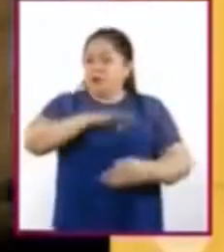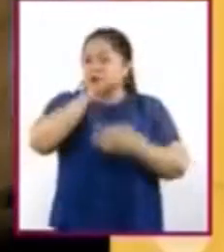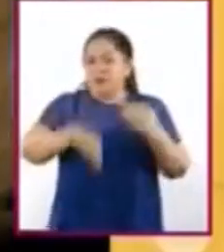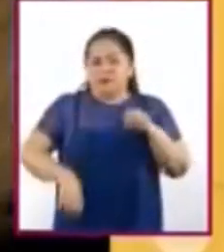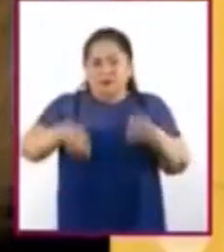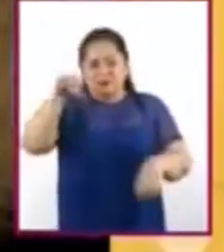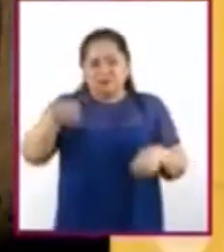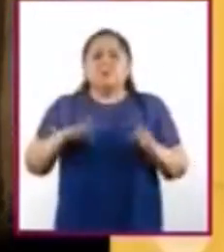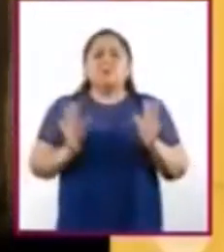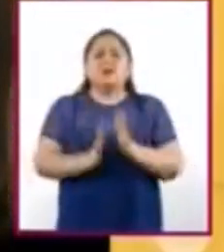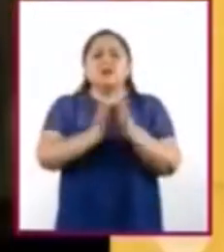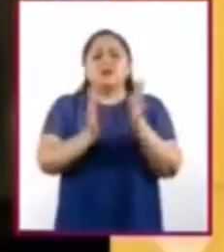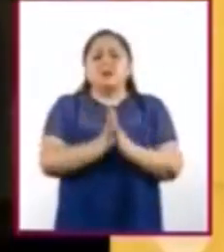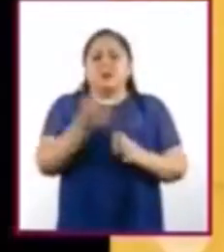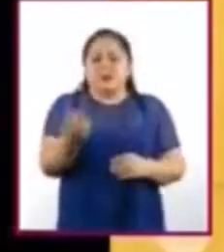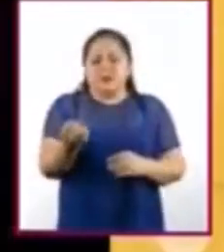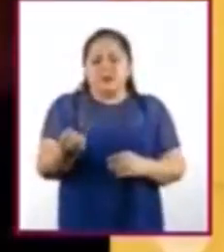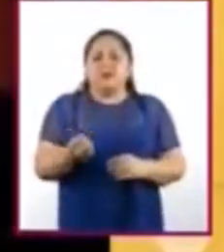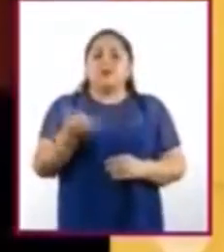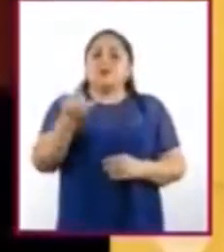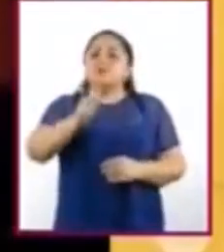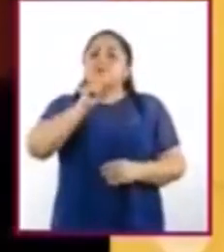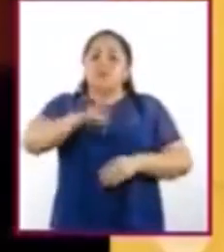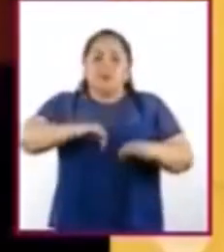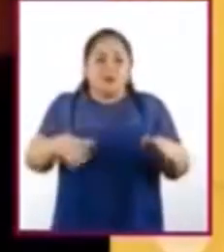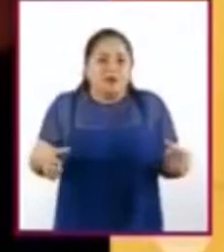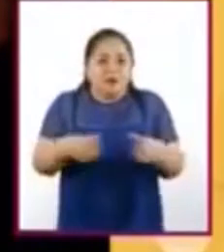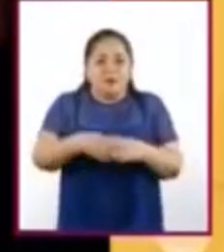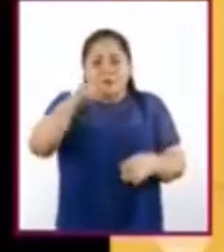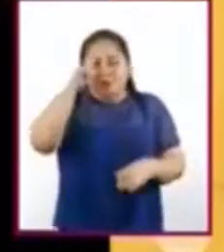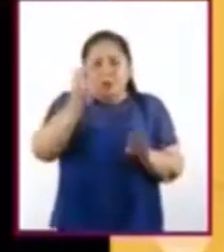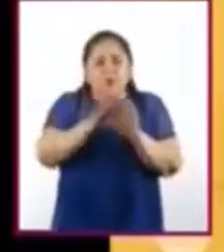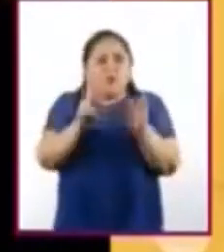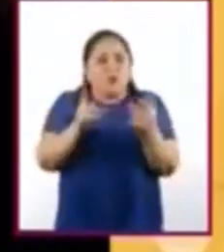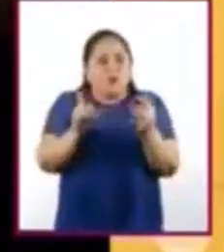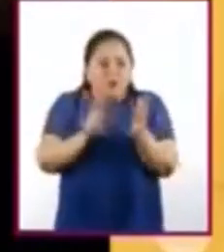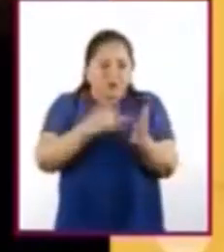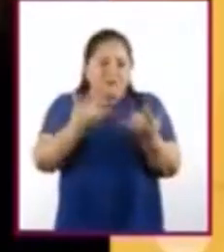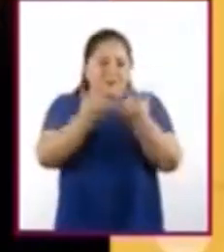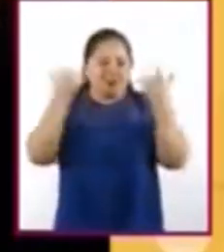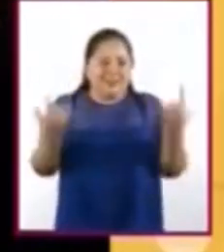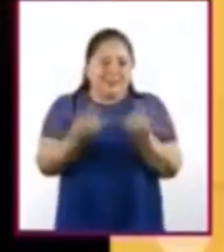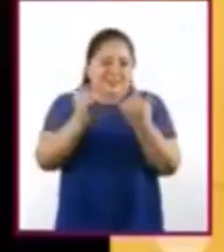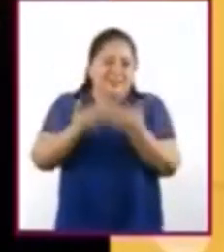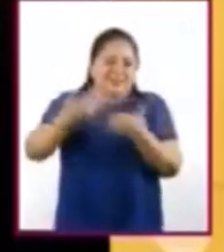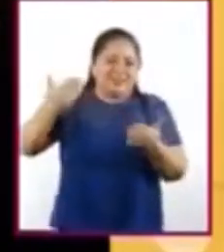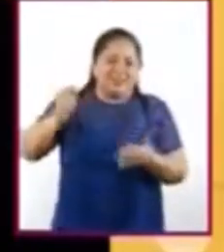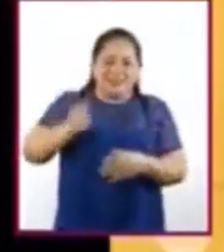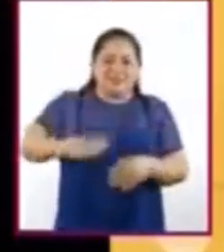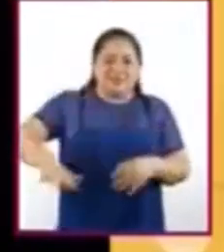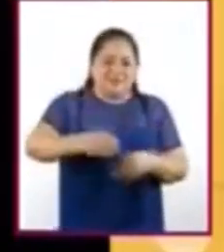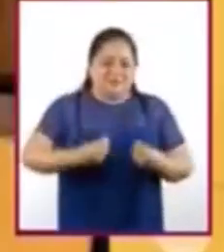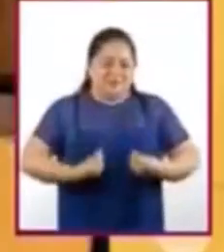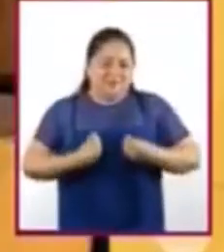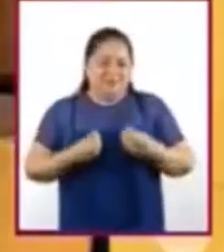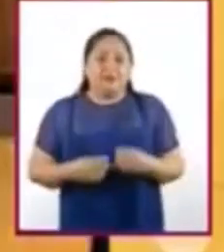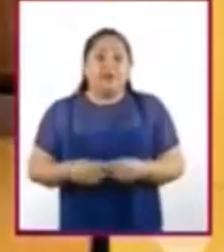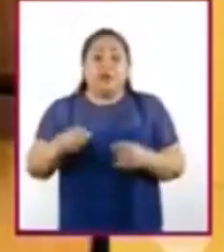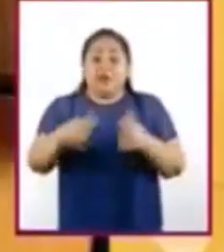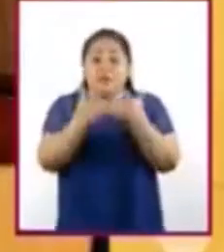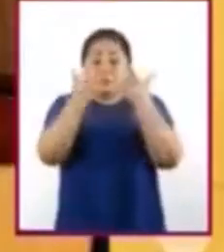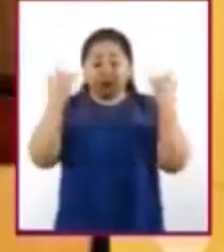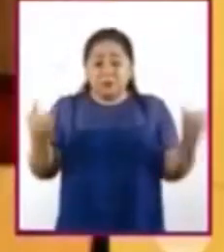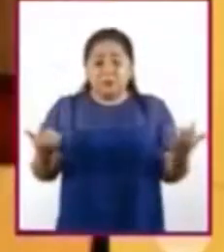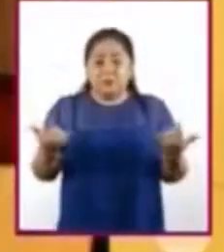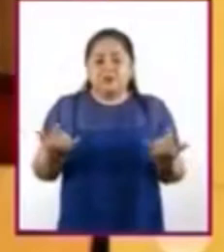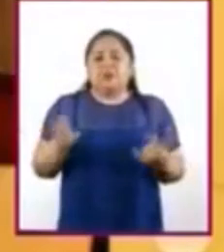edades participan en estos hechos y colaboran en la construcción histórica de la sociedad a la que pertenecen. La